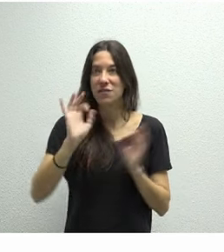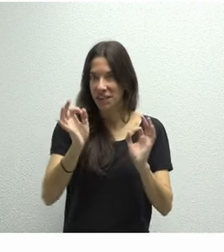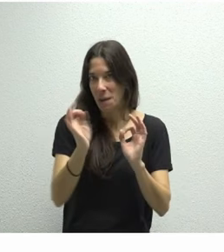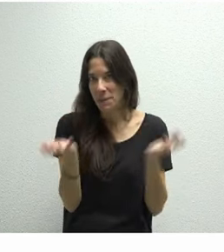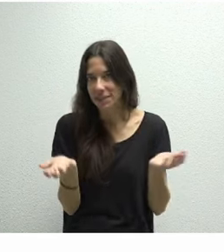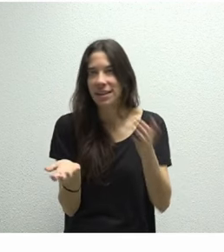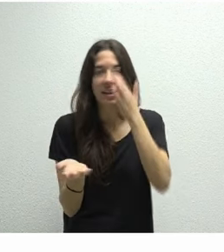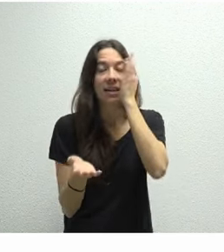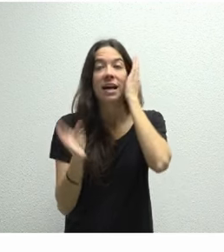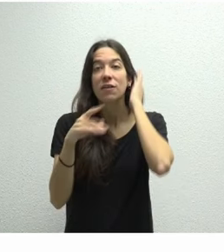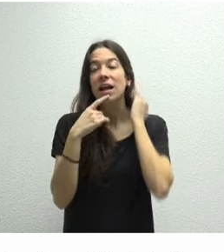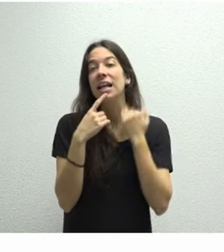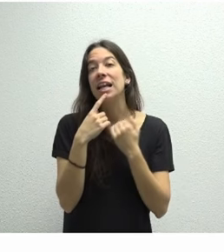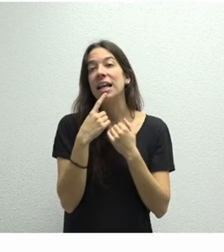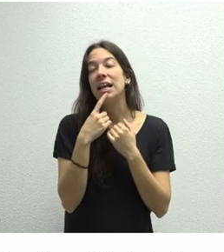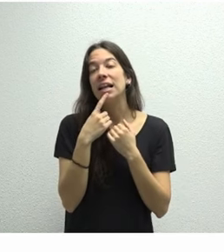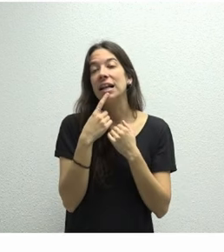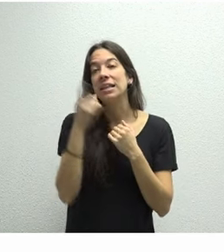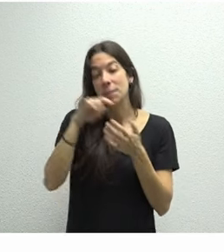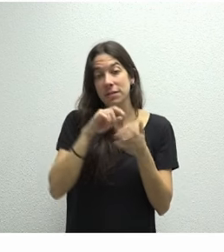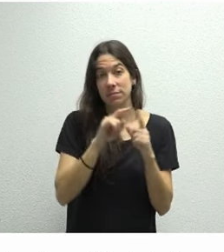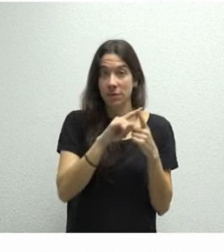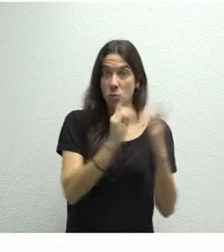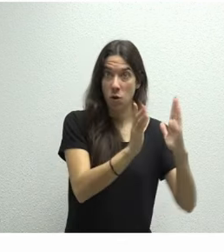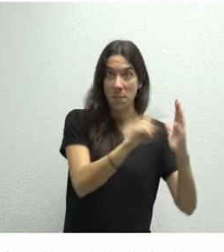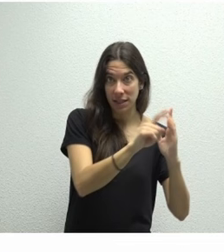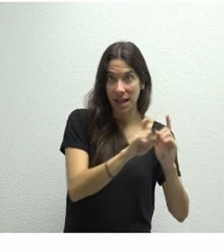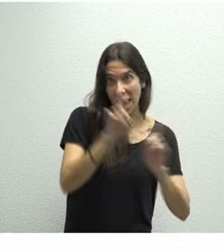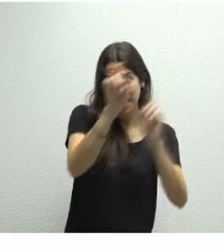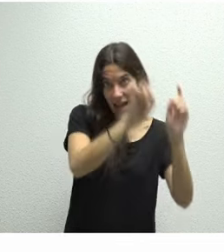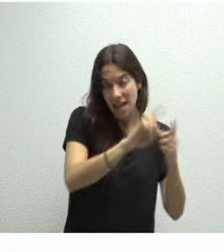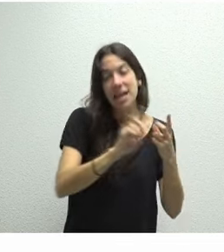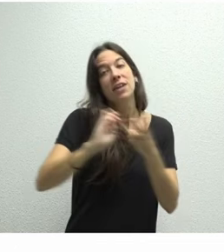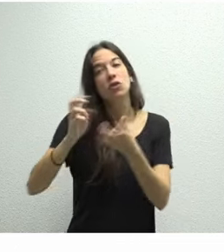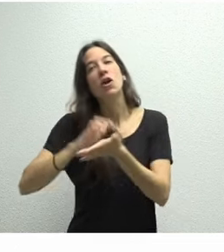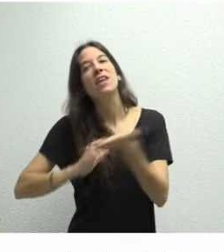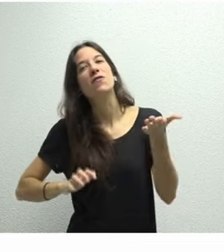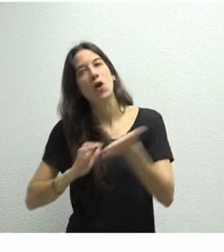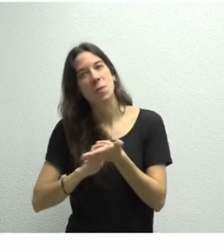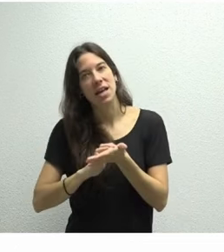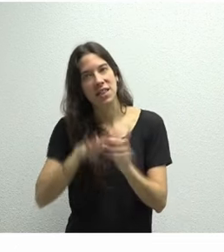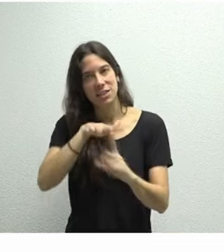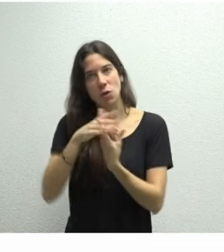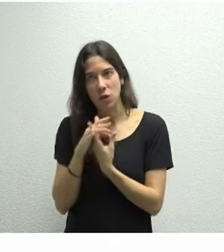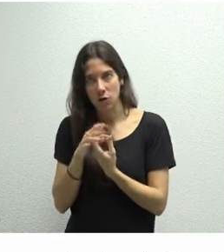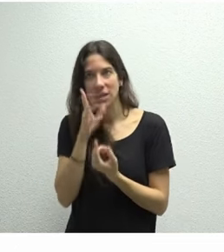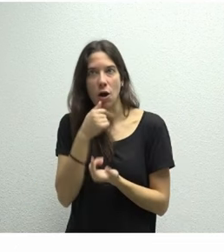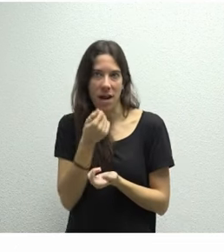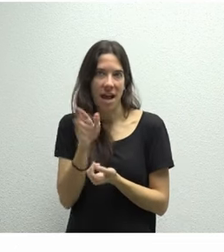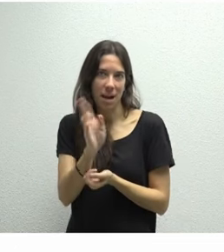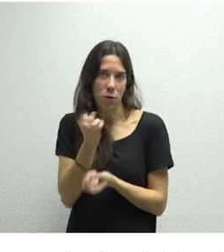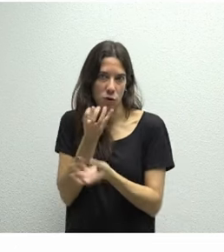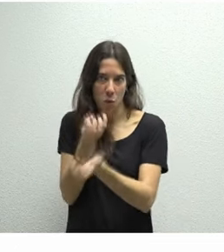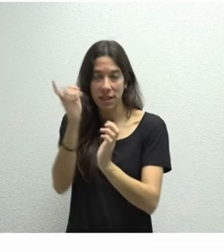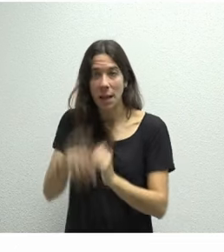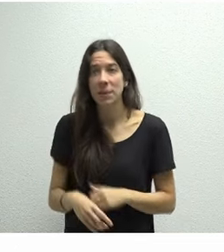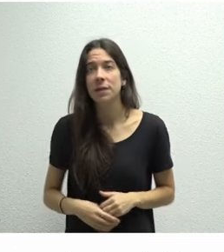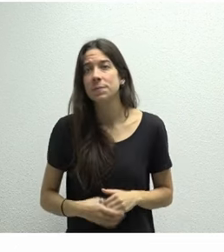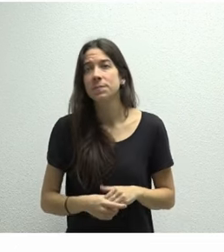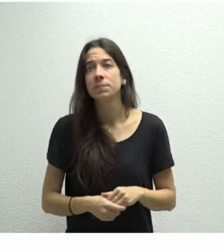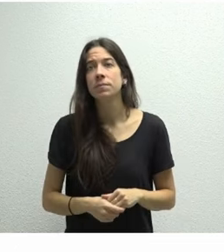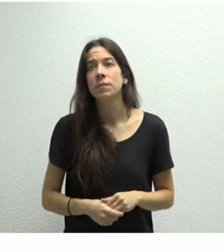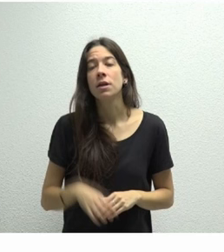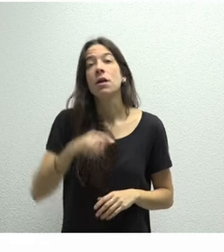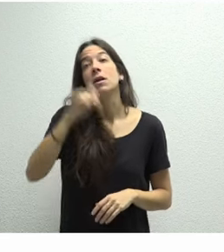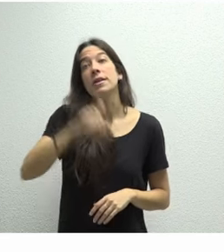situación que es la parte que él os va a contar ahora y que no me adelanto vamos y lo que hoy nos trae